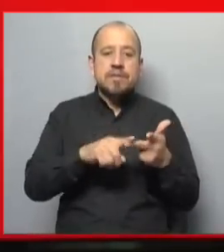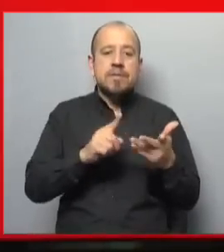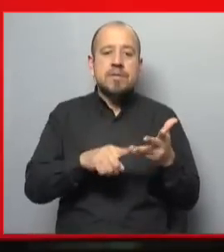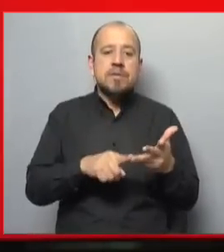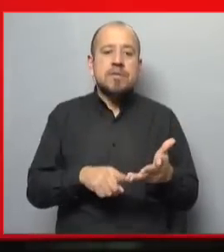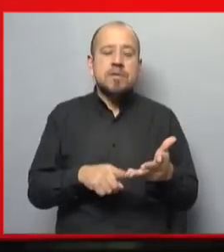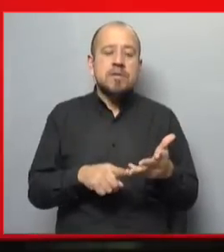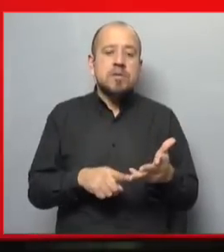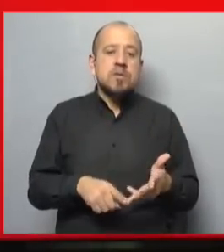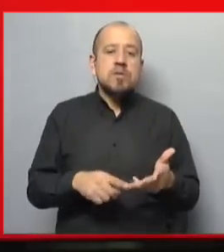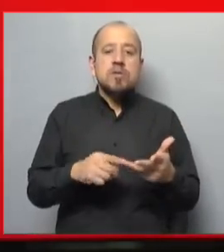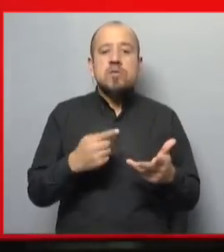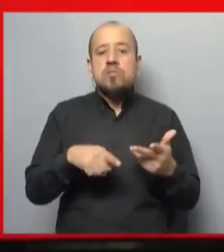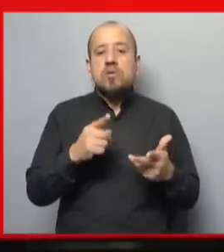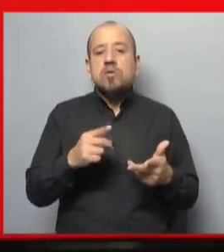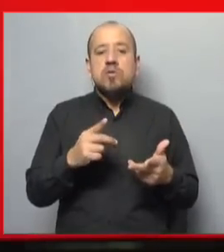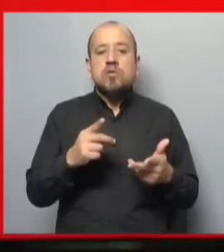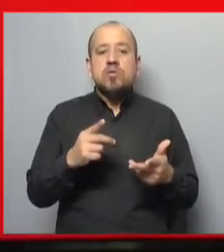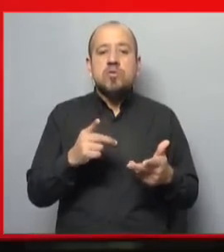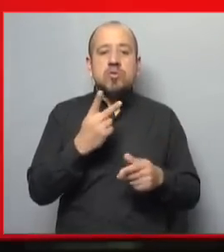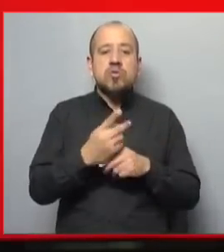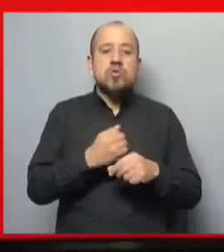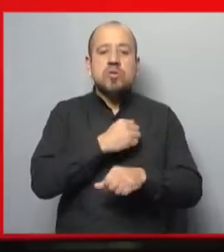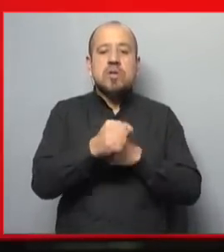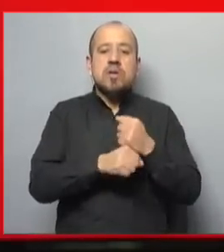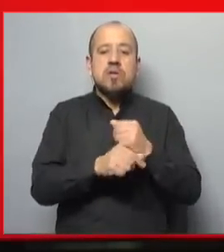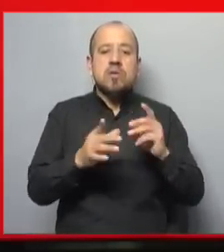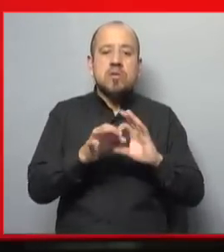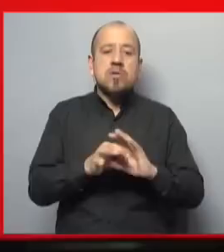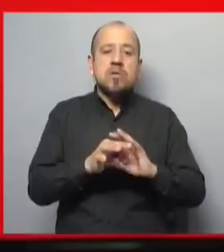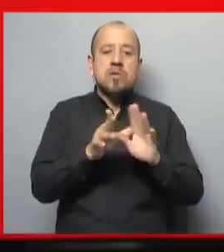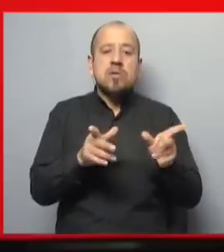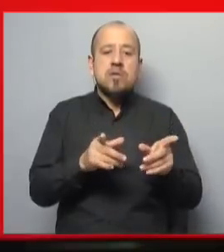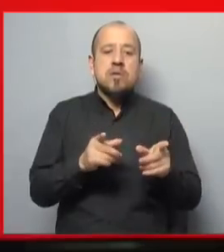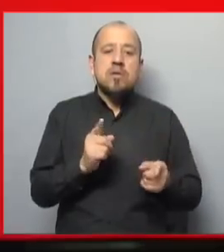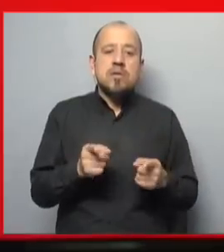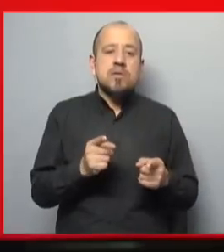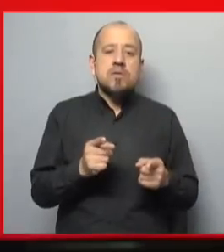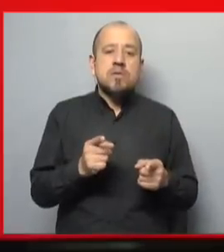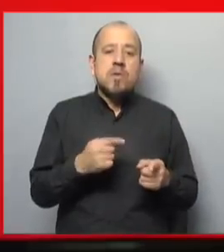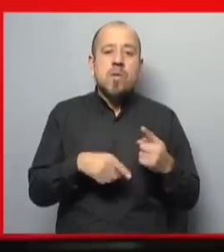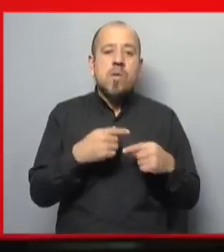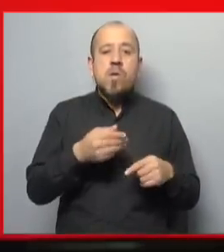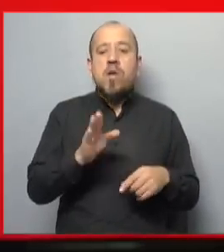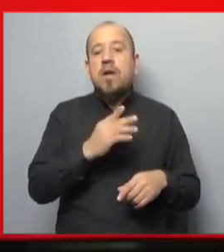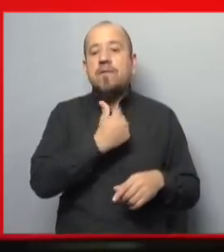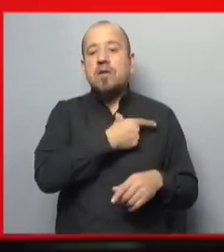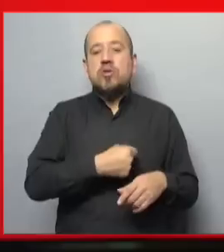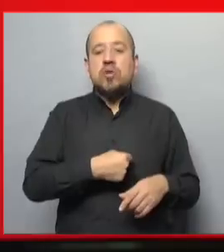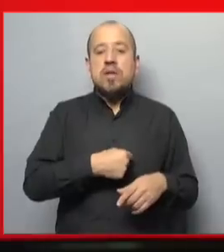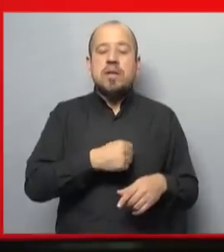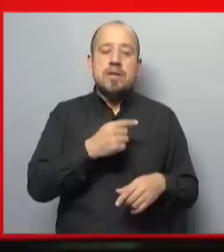se podía dar dos años a préstamo el mismo jugador una cuestión reglamentaria que me enteré por otro lado y fui a nacional